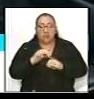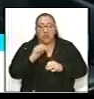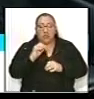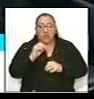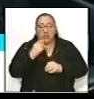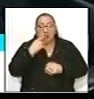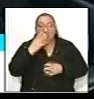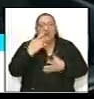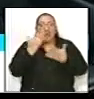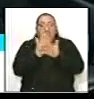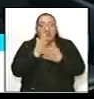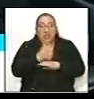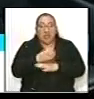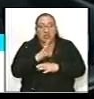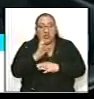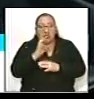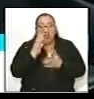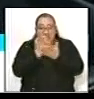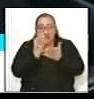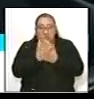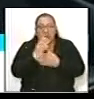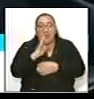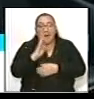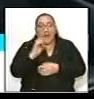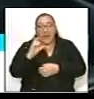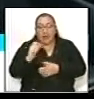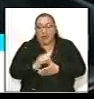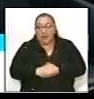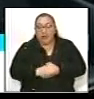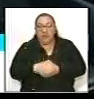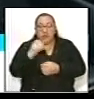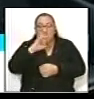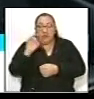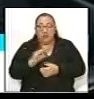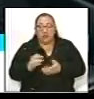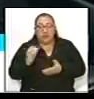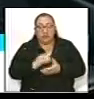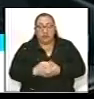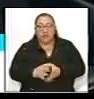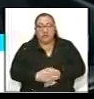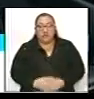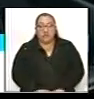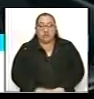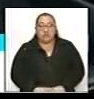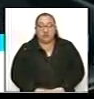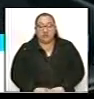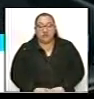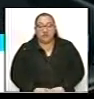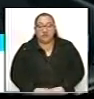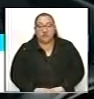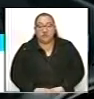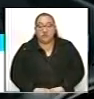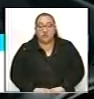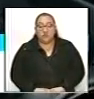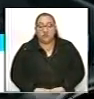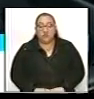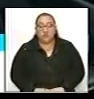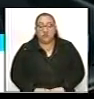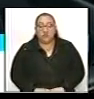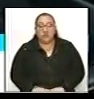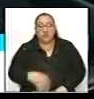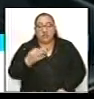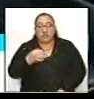Las alternativas que se dan ahora de puntajes adicionales en las becas posgrado siempre van a tener